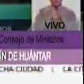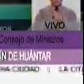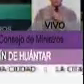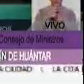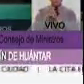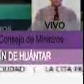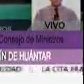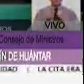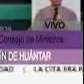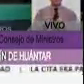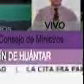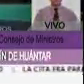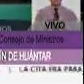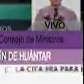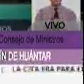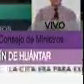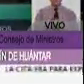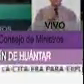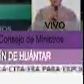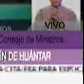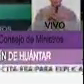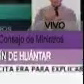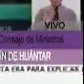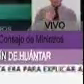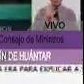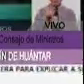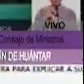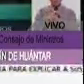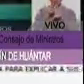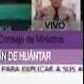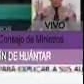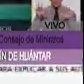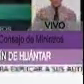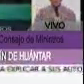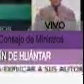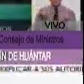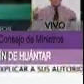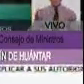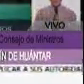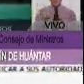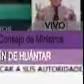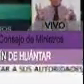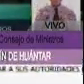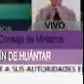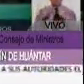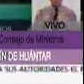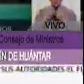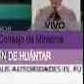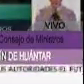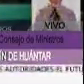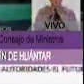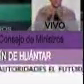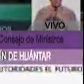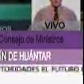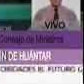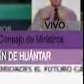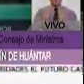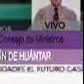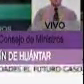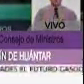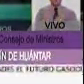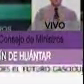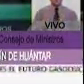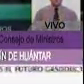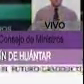esta posición, además, ha sido pública. En diversos eventos he manifestado la posición del